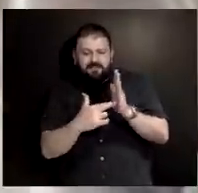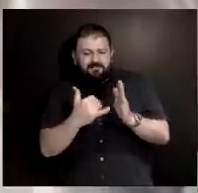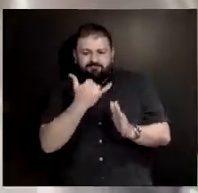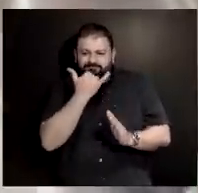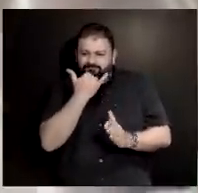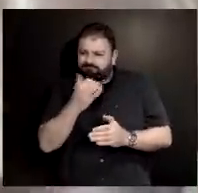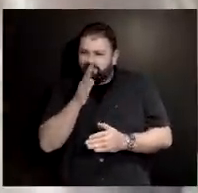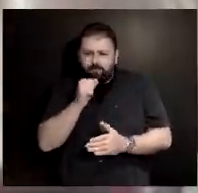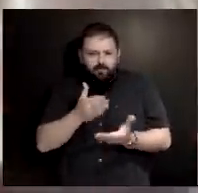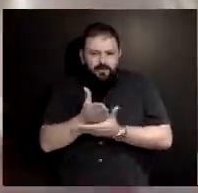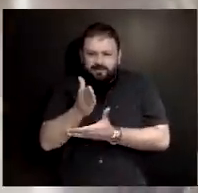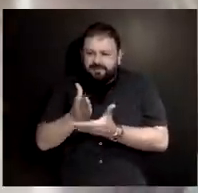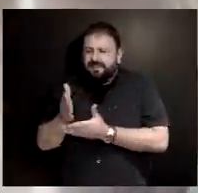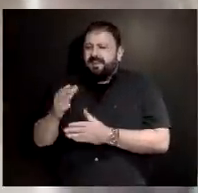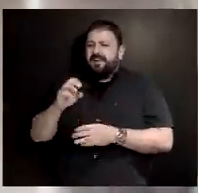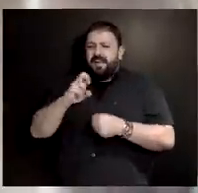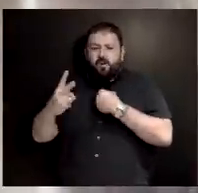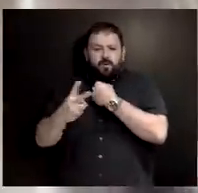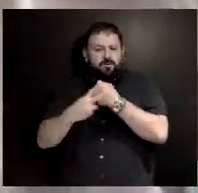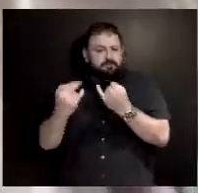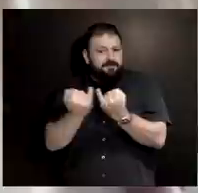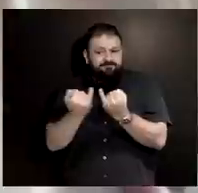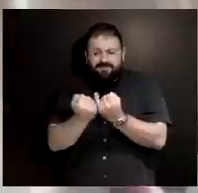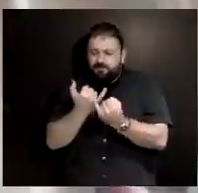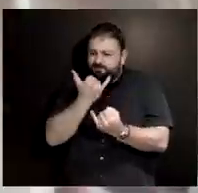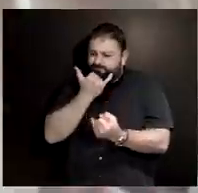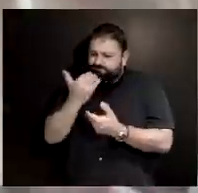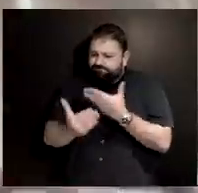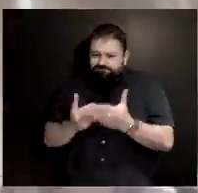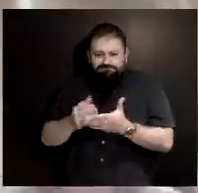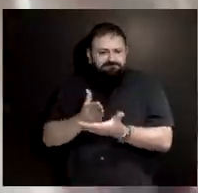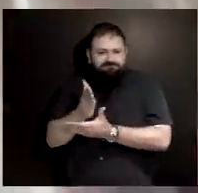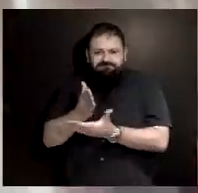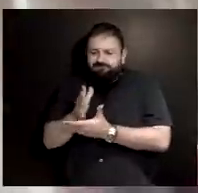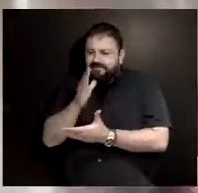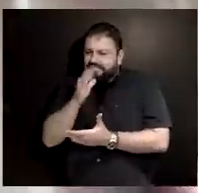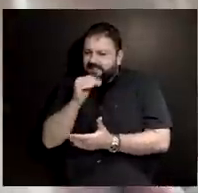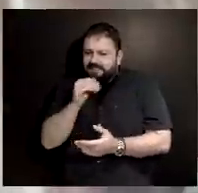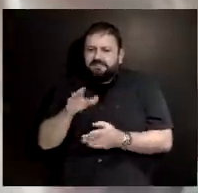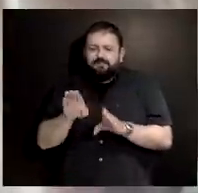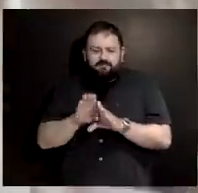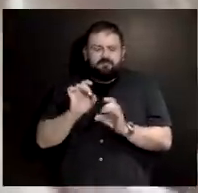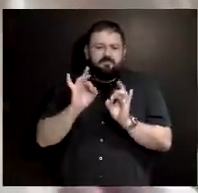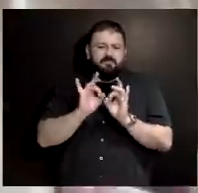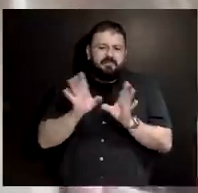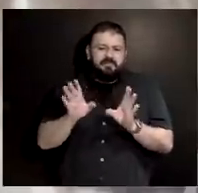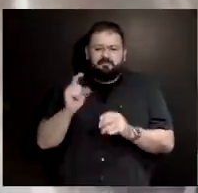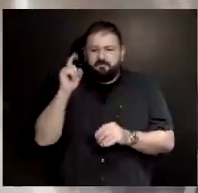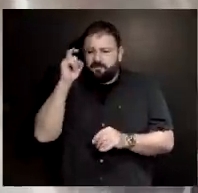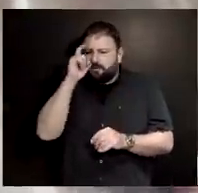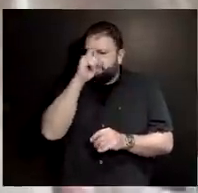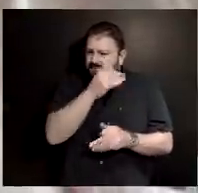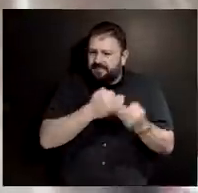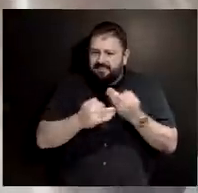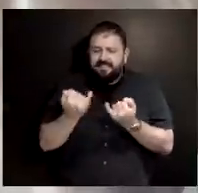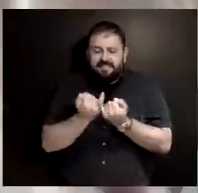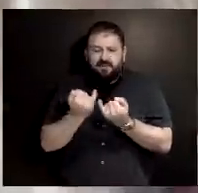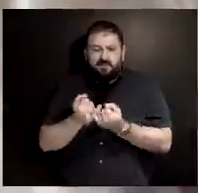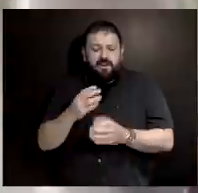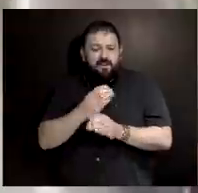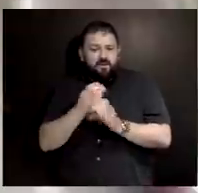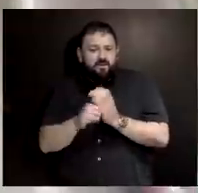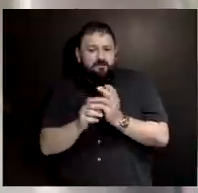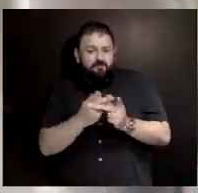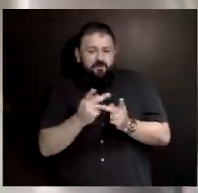cuarentena, en Europa sabemos que ahorita están viviendo también otra oleada y que se está complicando también el tema de transporte,